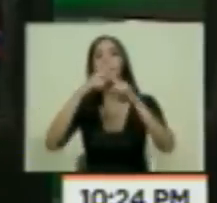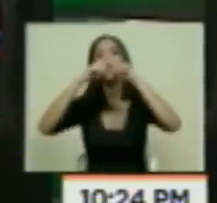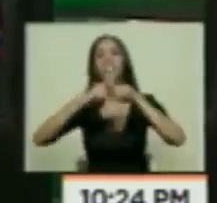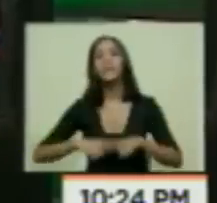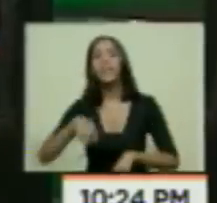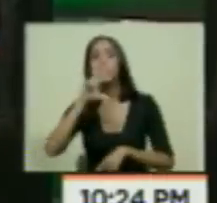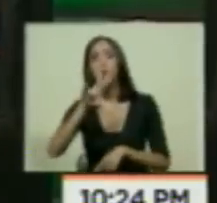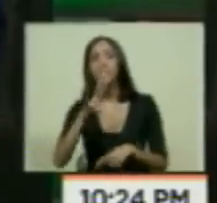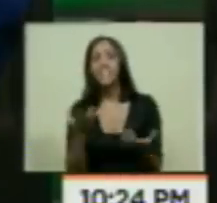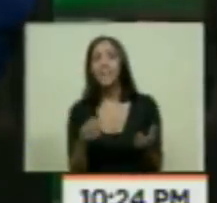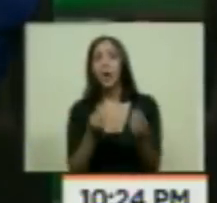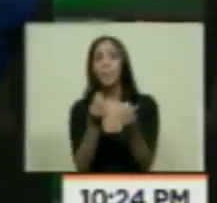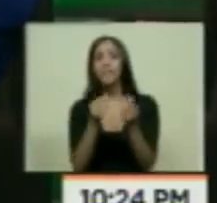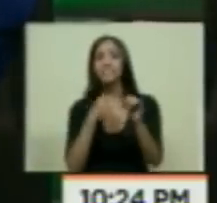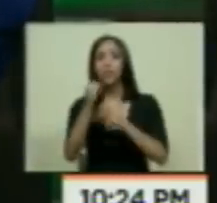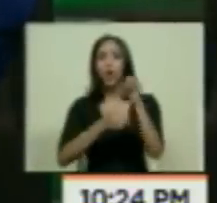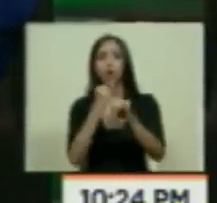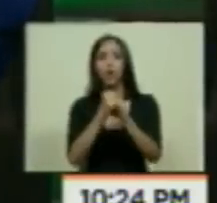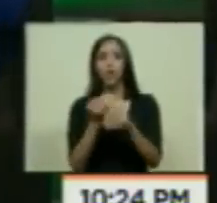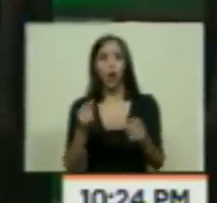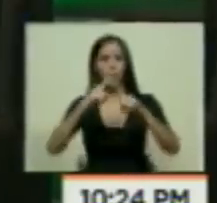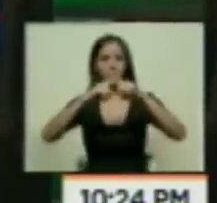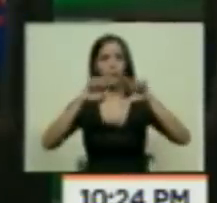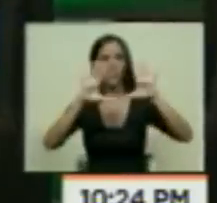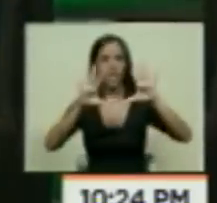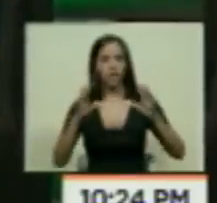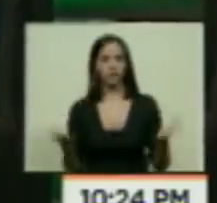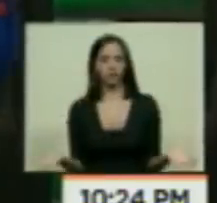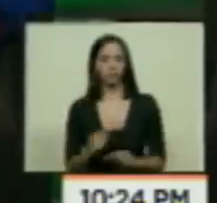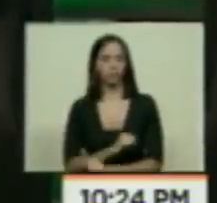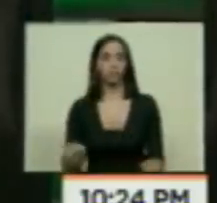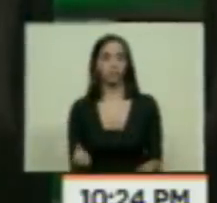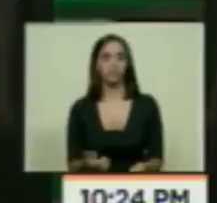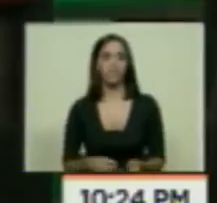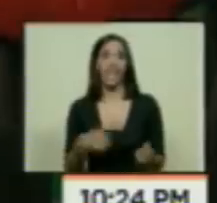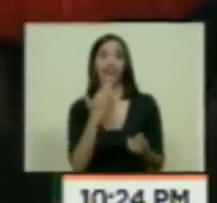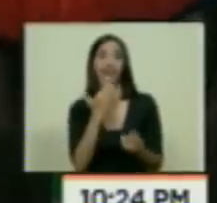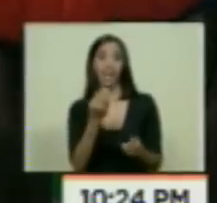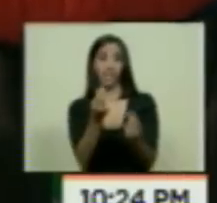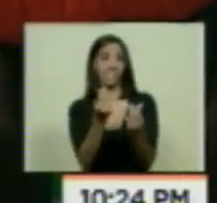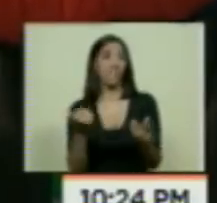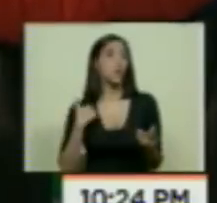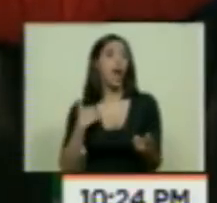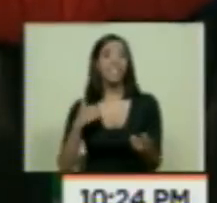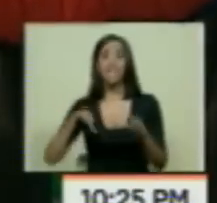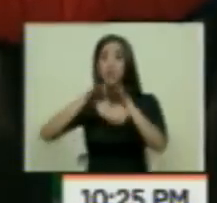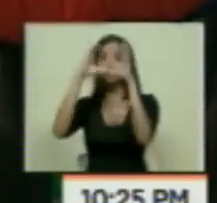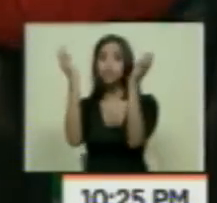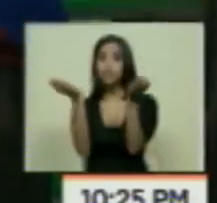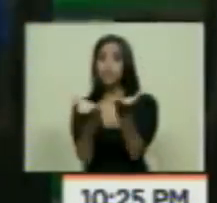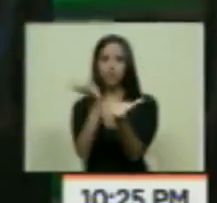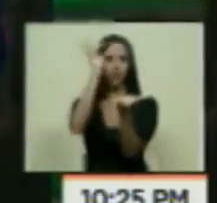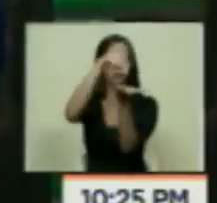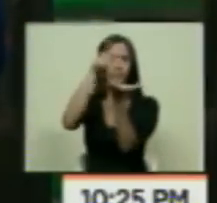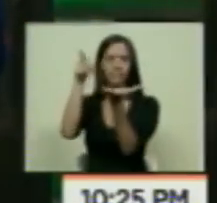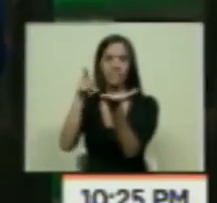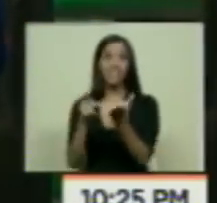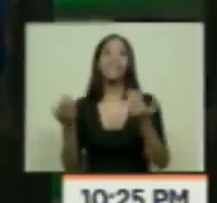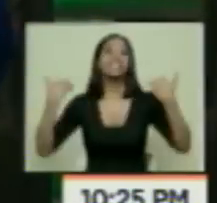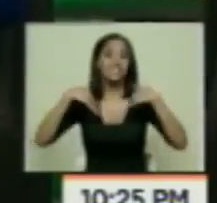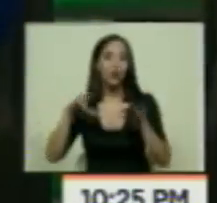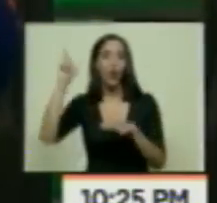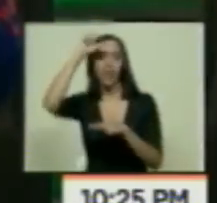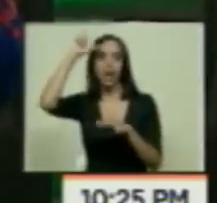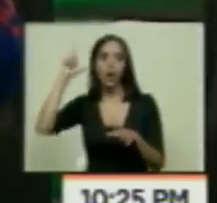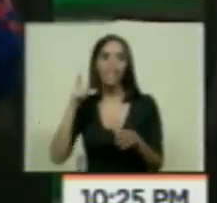precios internacionales o por 10. Entonces, algo que te cuesta en cualquier lugar del mundo, según la lógica del